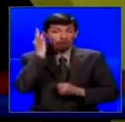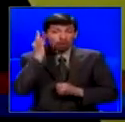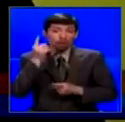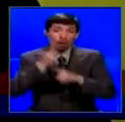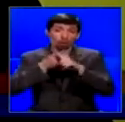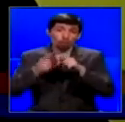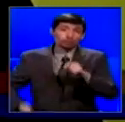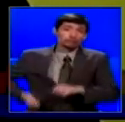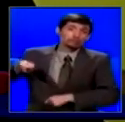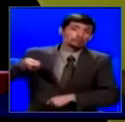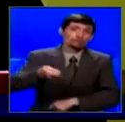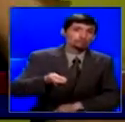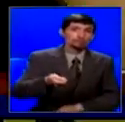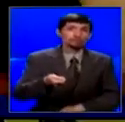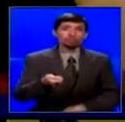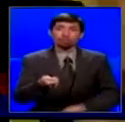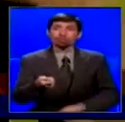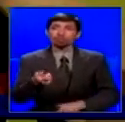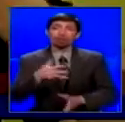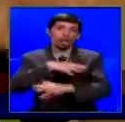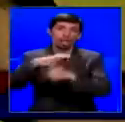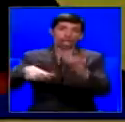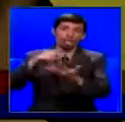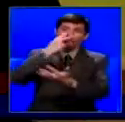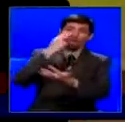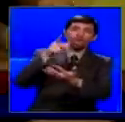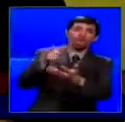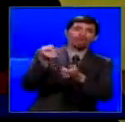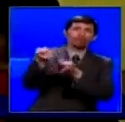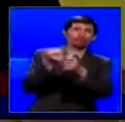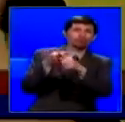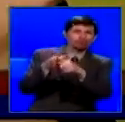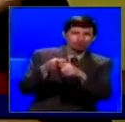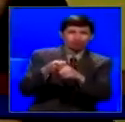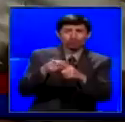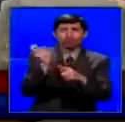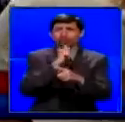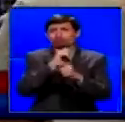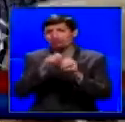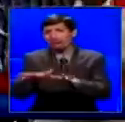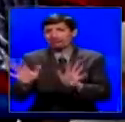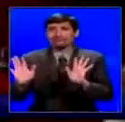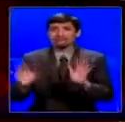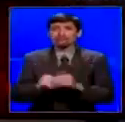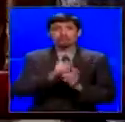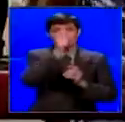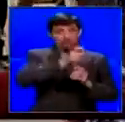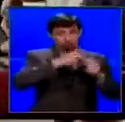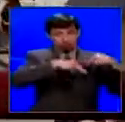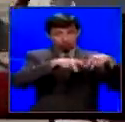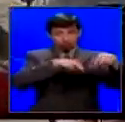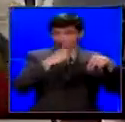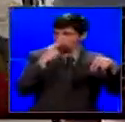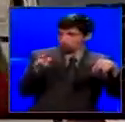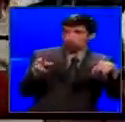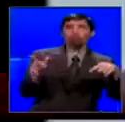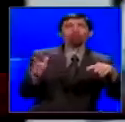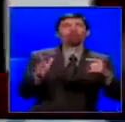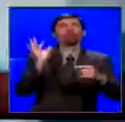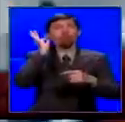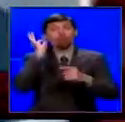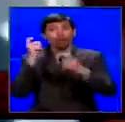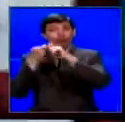cuchillo. Sí, que estaba la escoba ahí, que se acuchillaron, que había mucha sangre. Según transeúntes, las mujeres se enfrascaron a